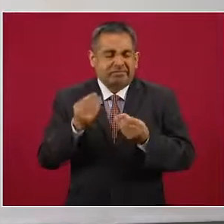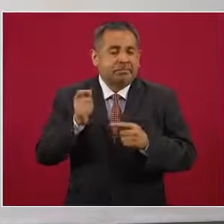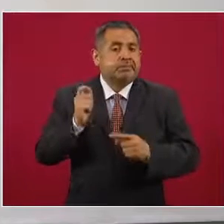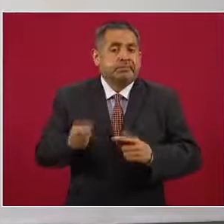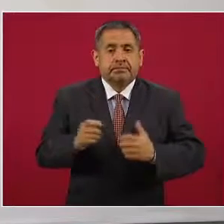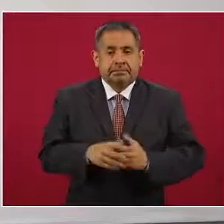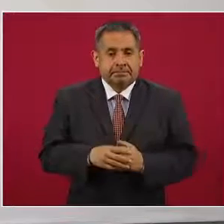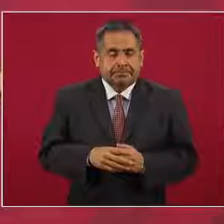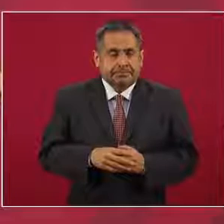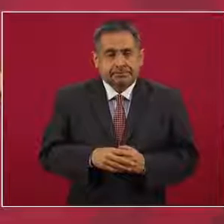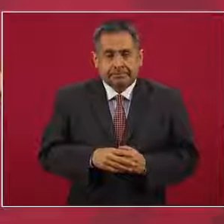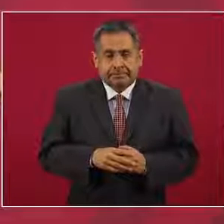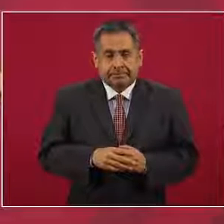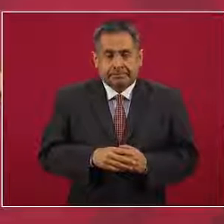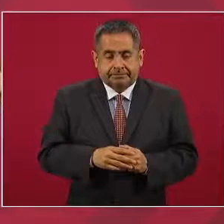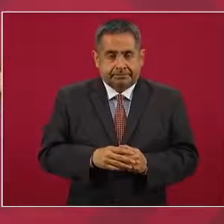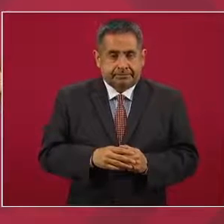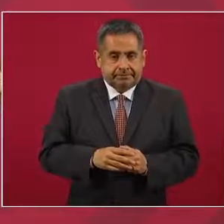el que